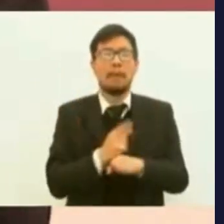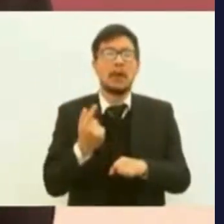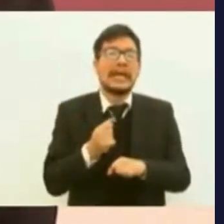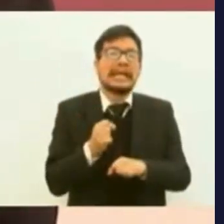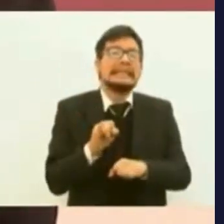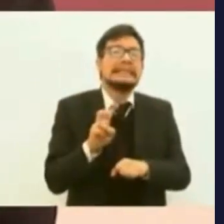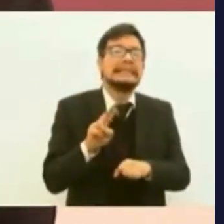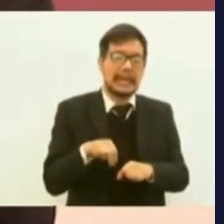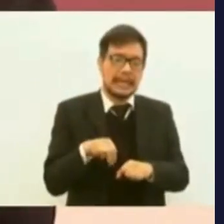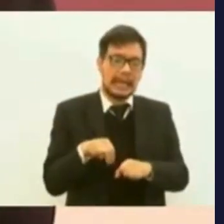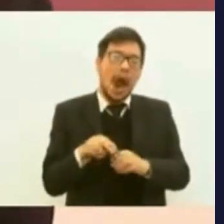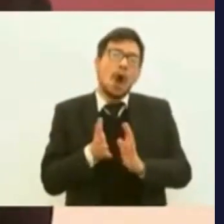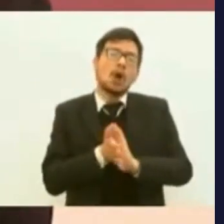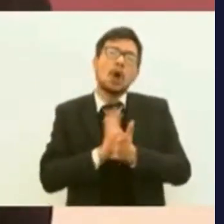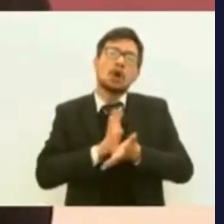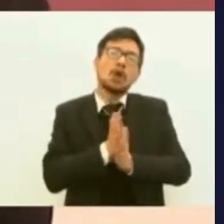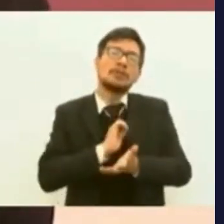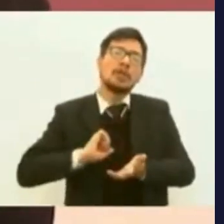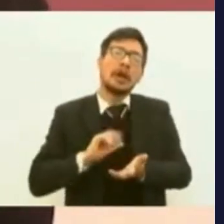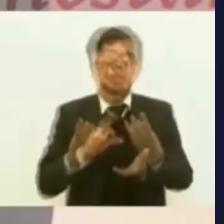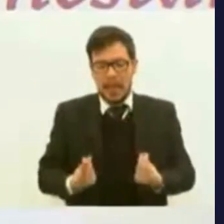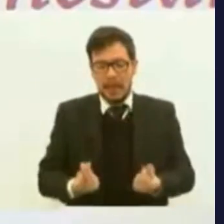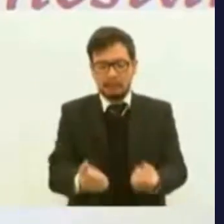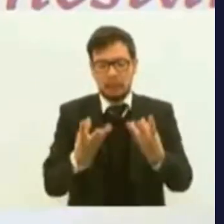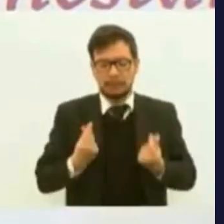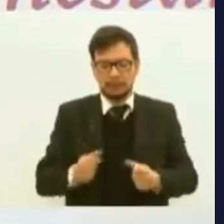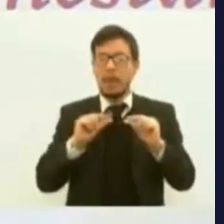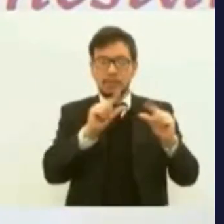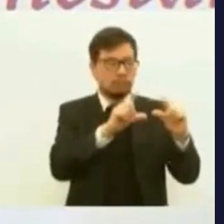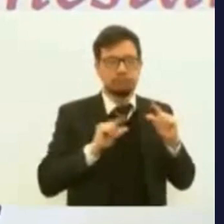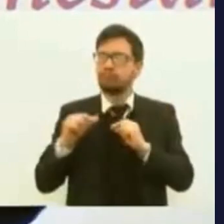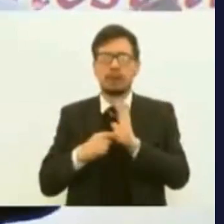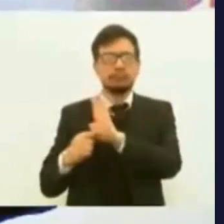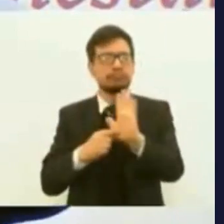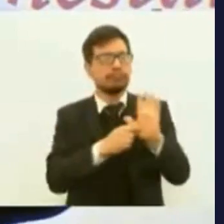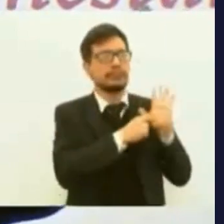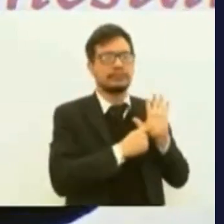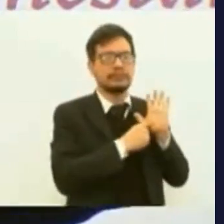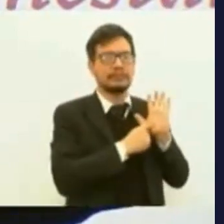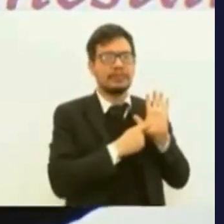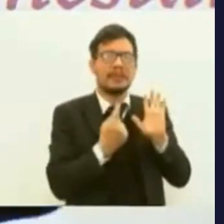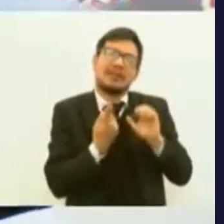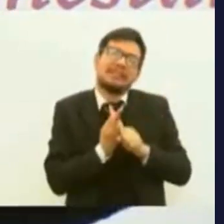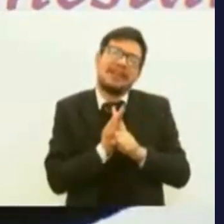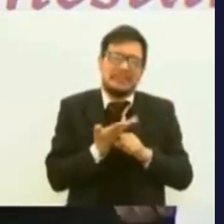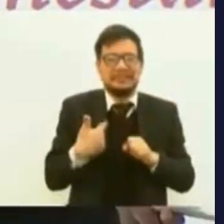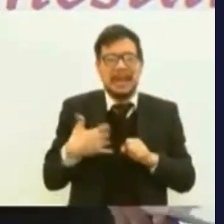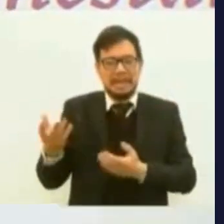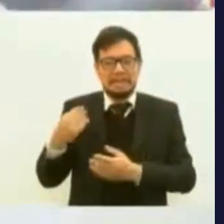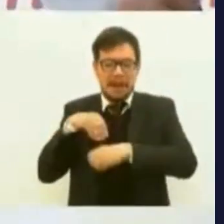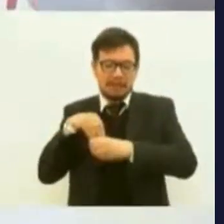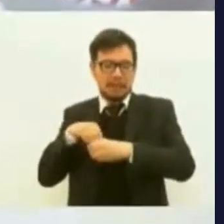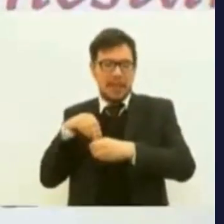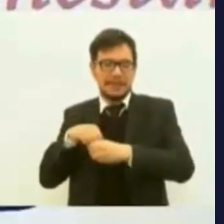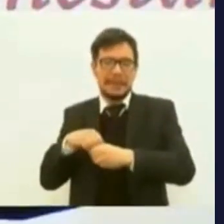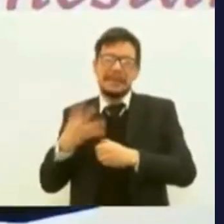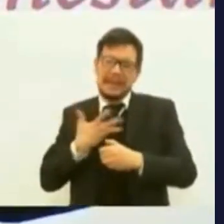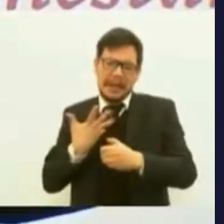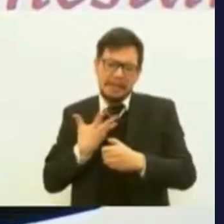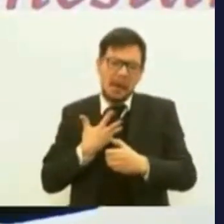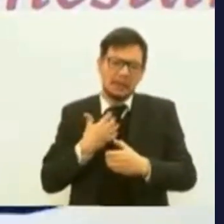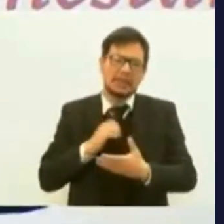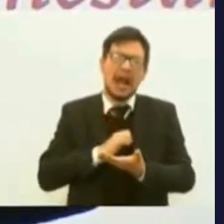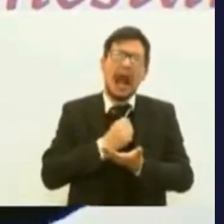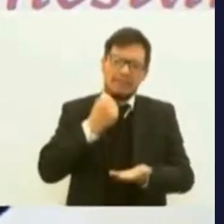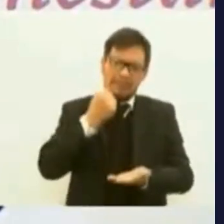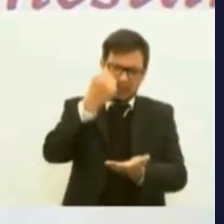se derrocha el dinero en publicidad, ¿qué pasa? Pues tenemos presupuesto. ¿Para qué? Para ayudar a la gente.